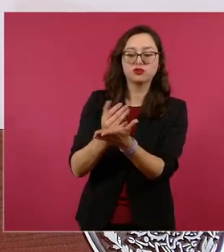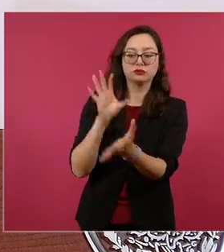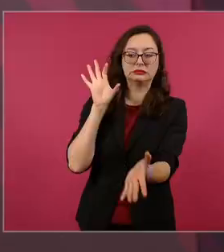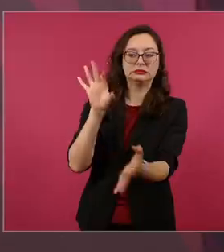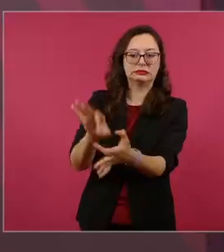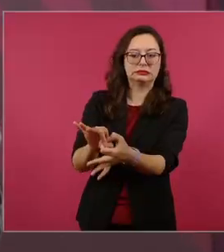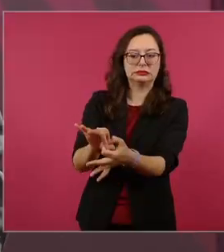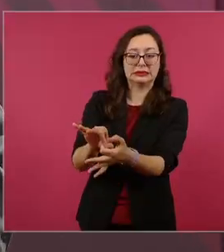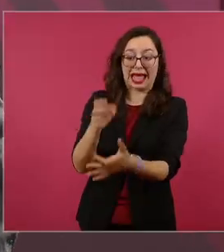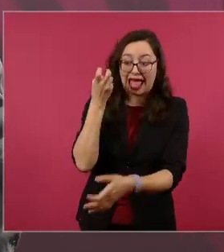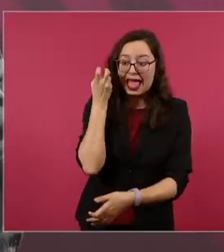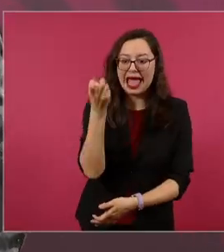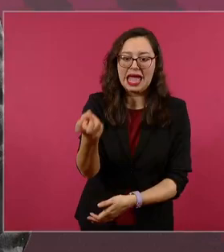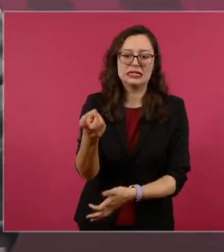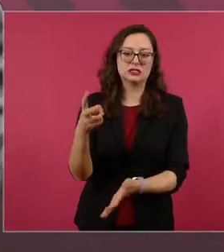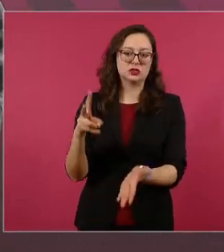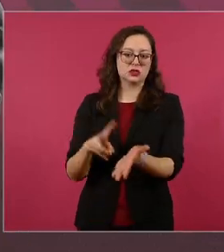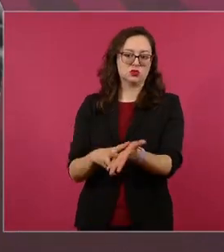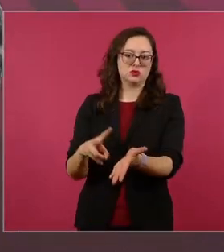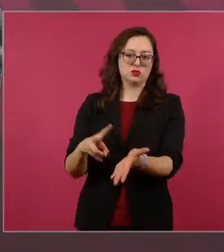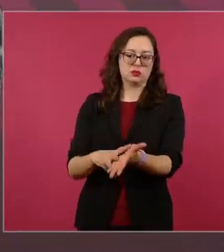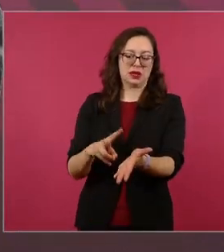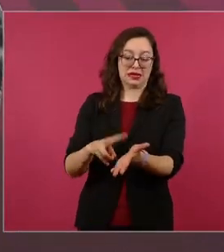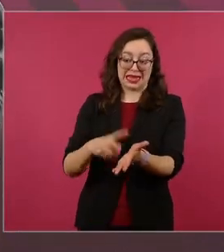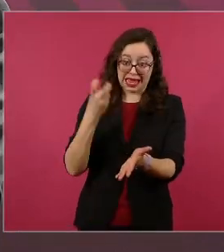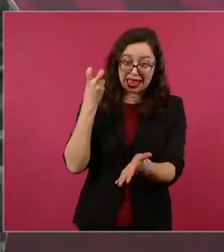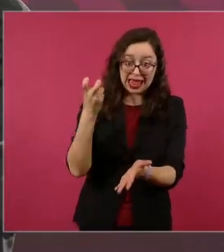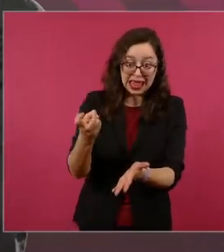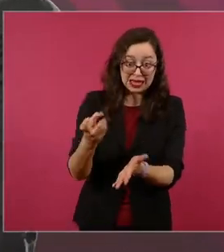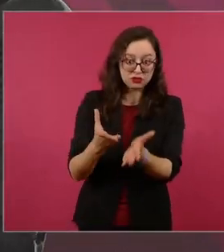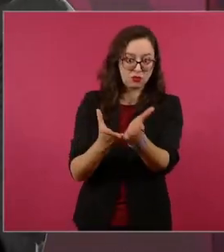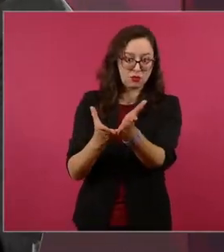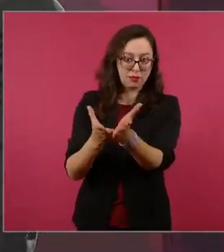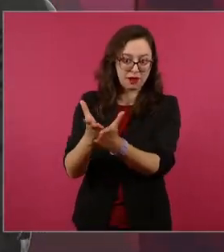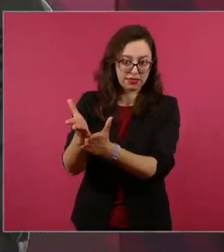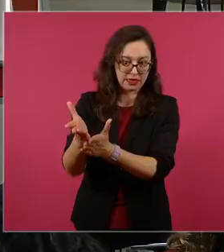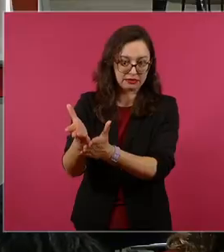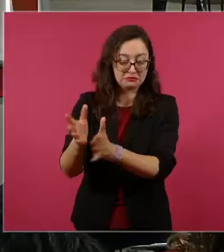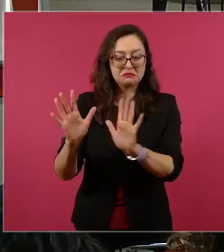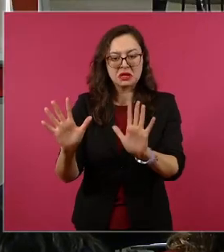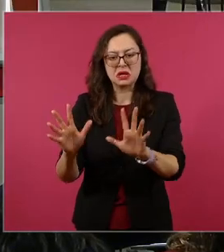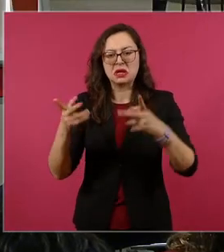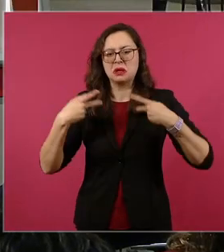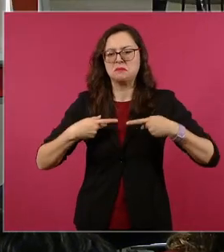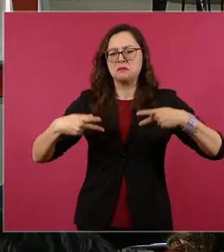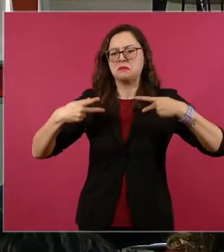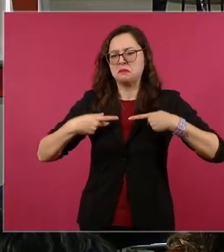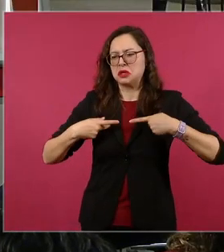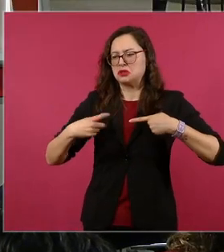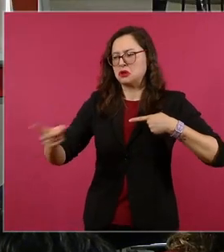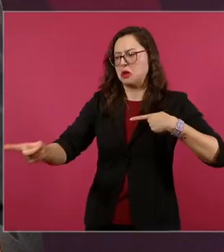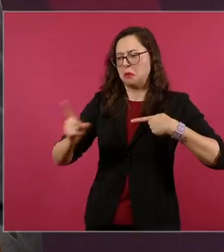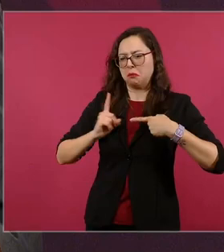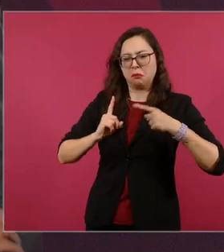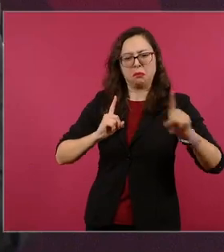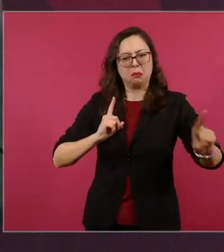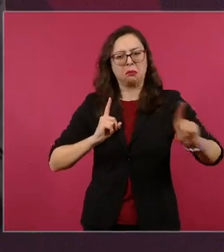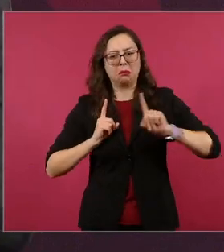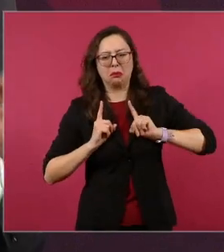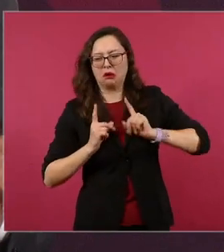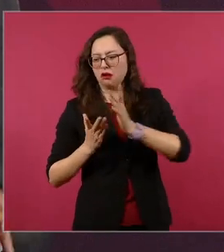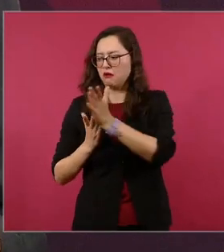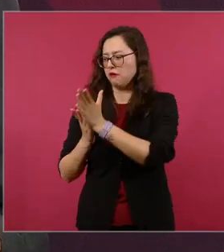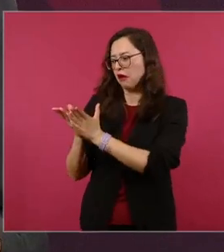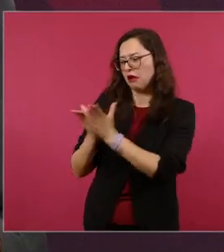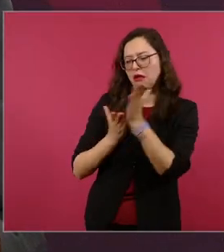proyecto. Esa es la verdadera lealtad. La lealtad en lo personal, en política, suele